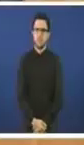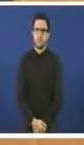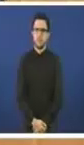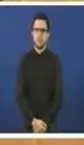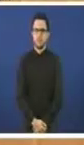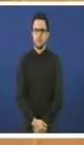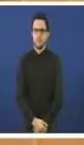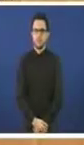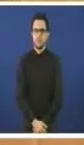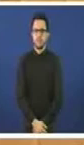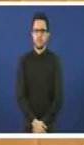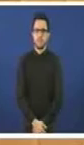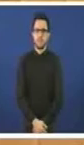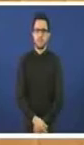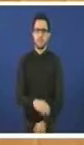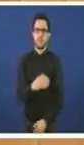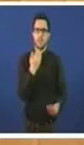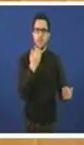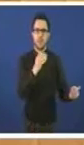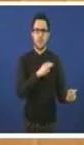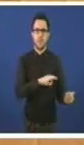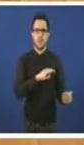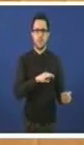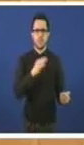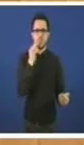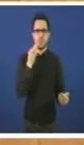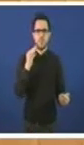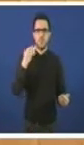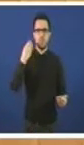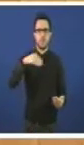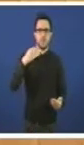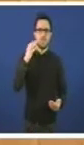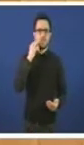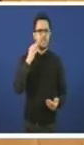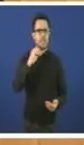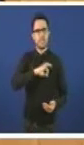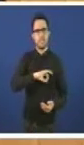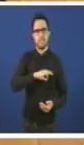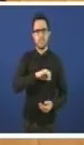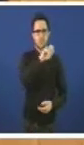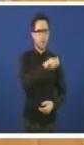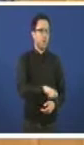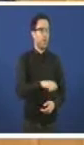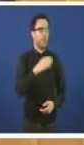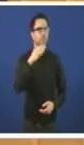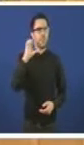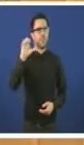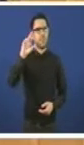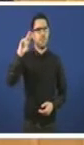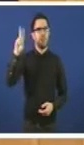gracias señora presidenta señora cerviño obligado que por ser un próximo apoyo